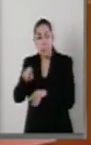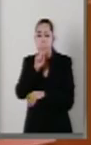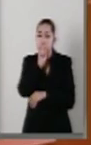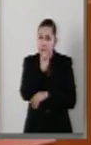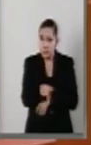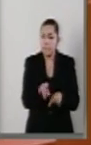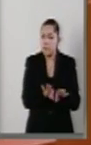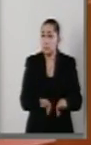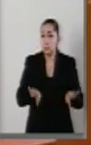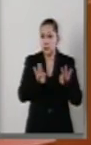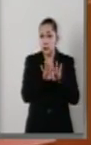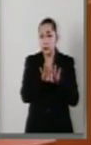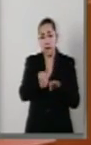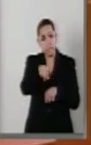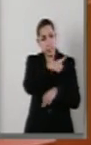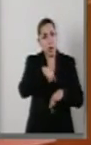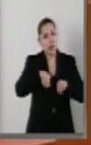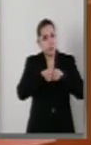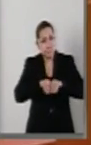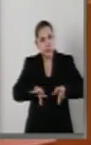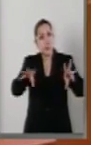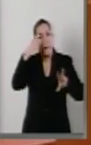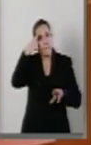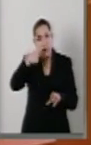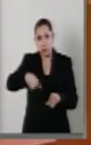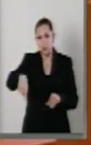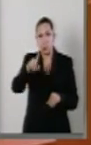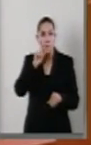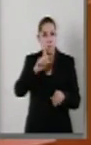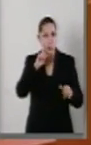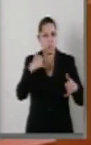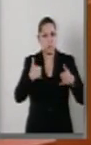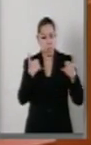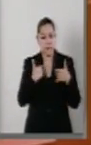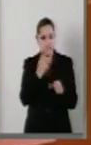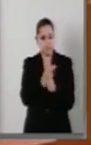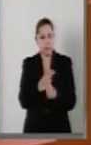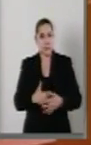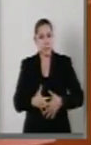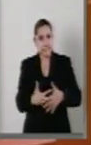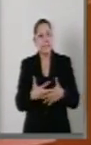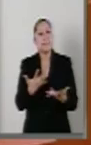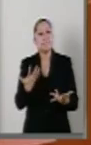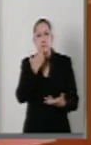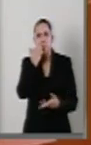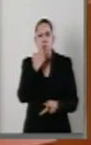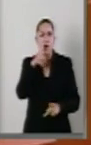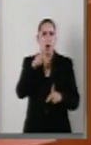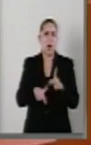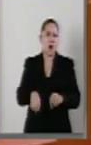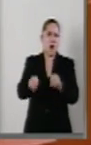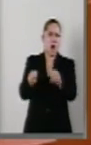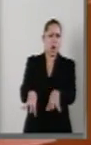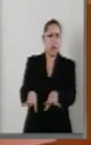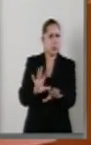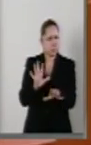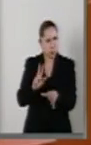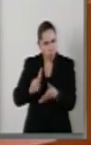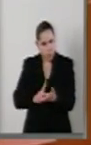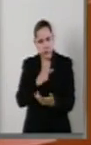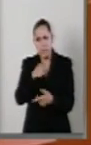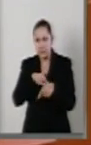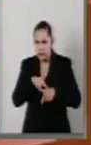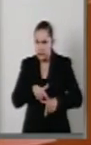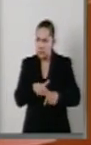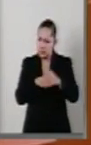las jóvenes embarazadas puedan reincorporarse al sistema educativo. En todo el mundo se